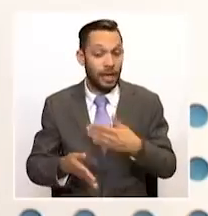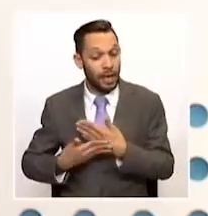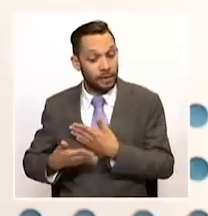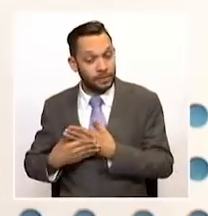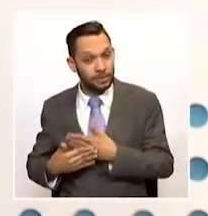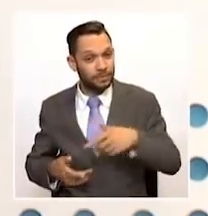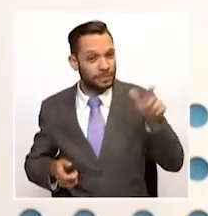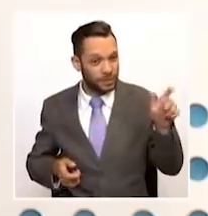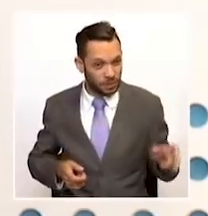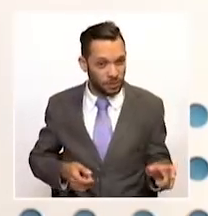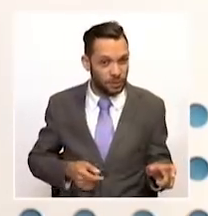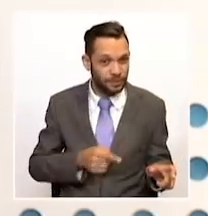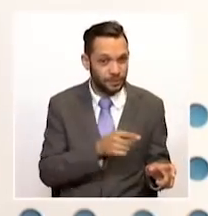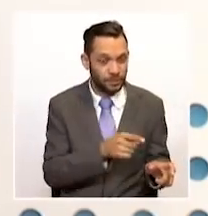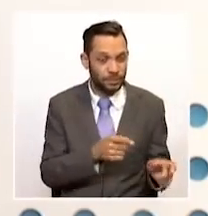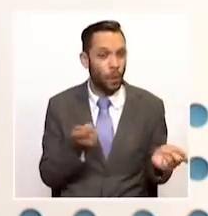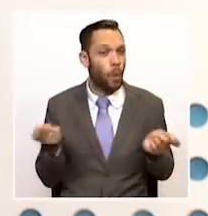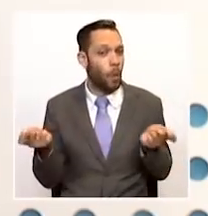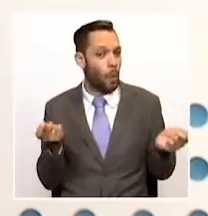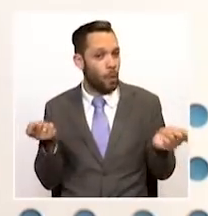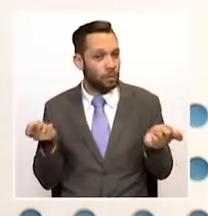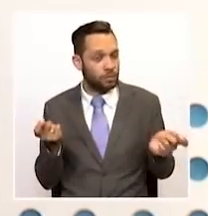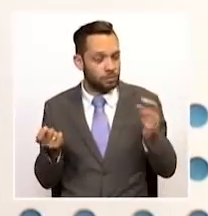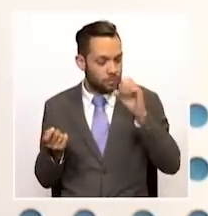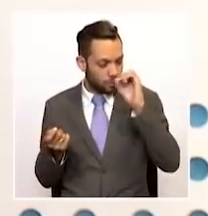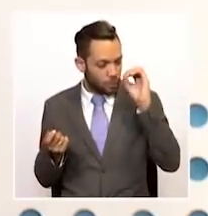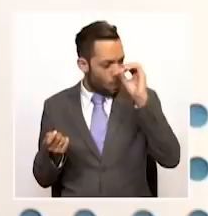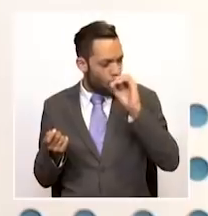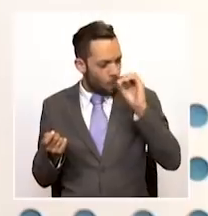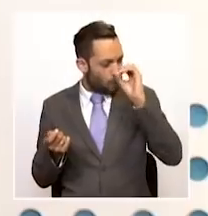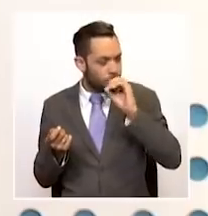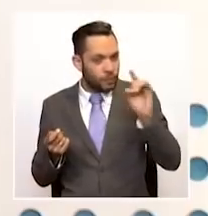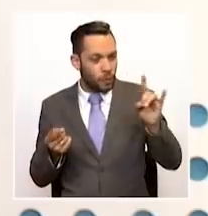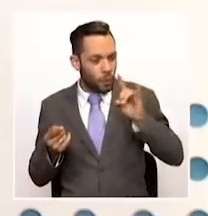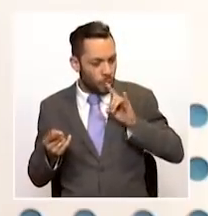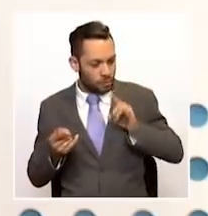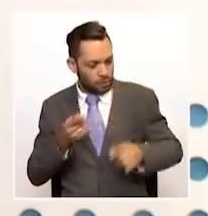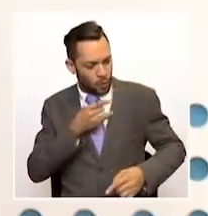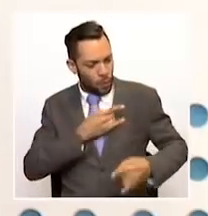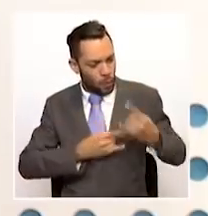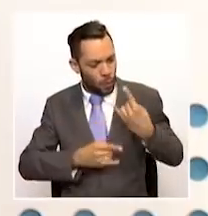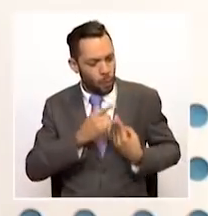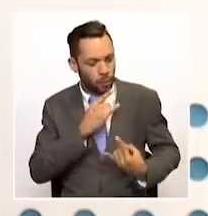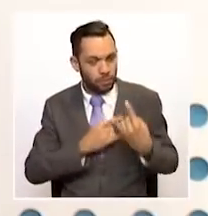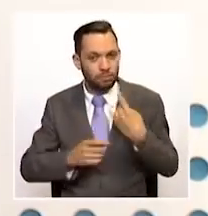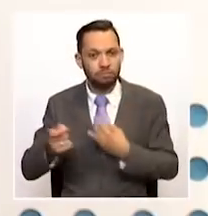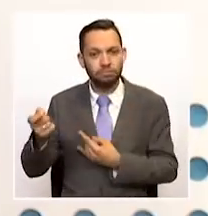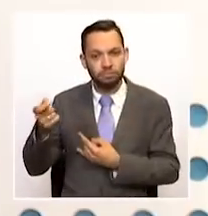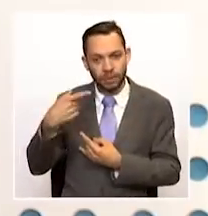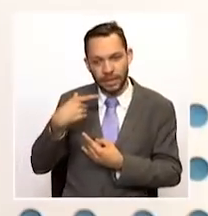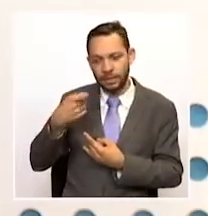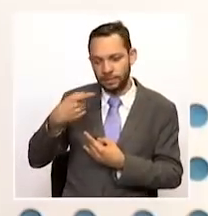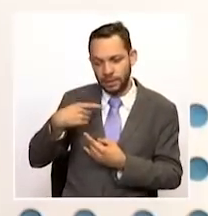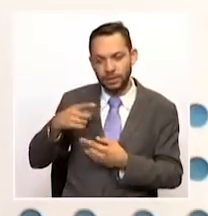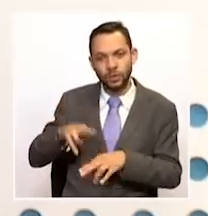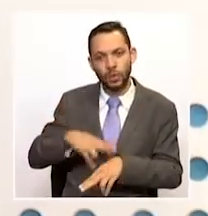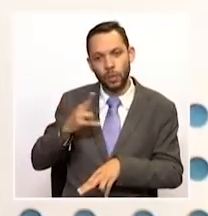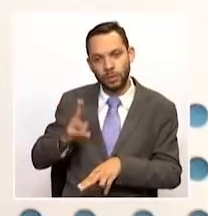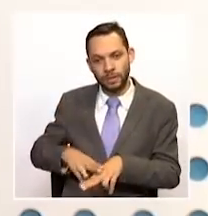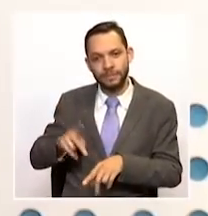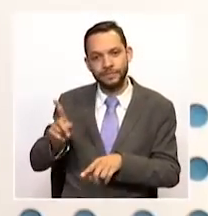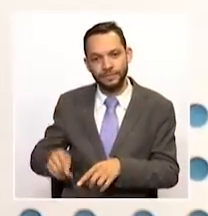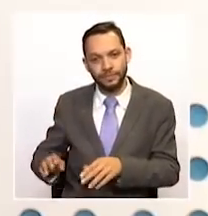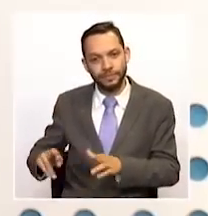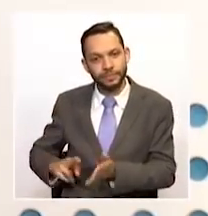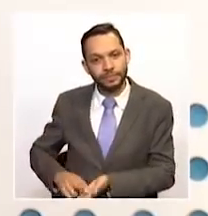que está bien controlado con su oxígeno que está bien controlado con sus medicamentos también hay que empezar un proceso de rehabilitación